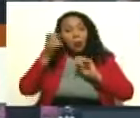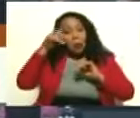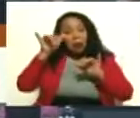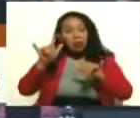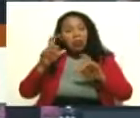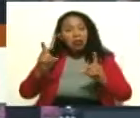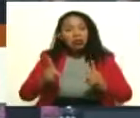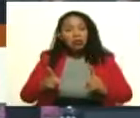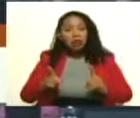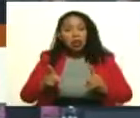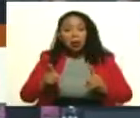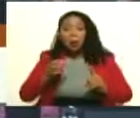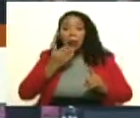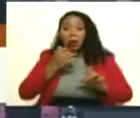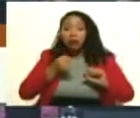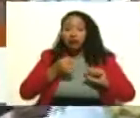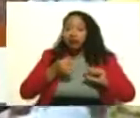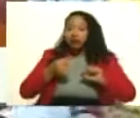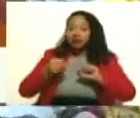Si lo rechazamos,